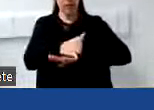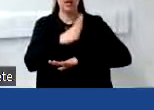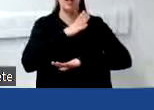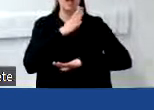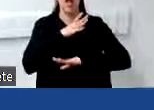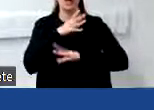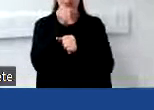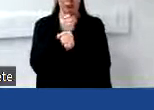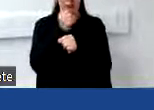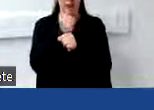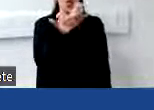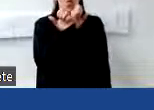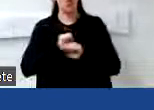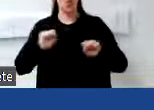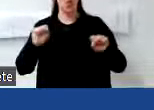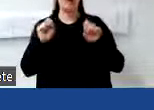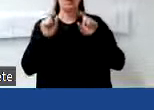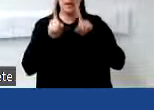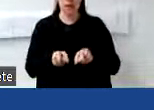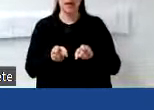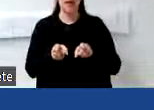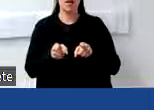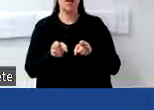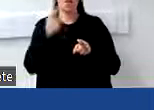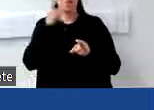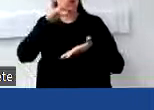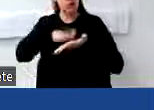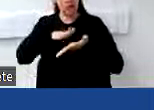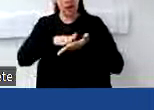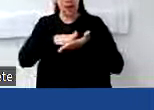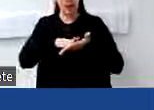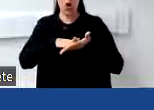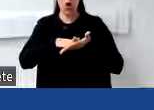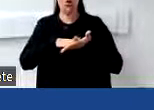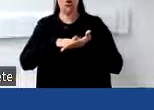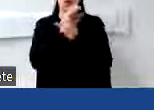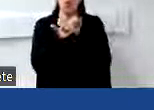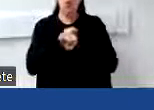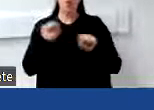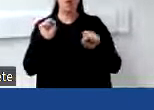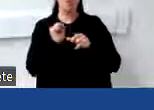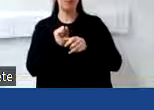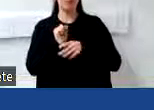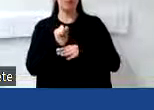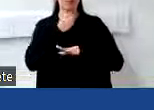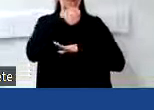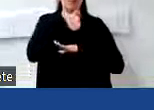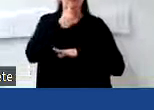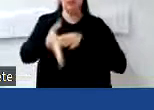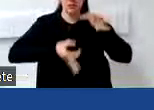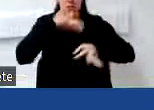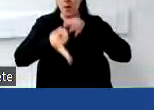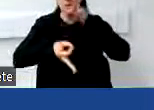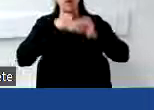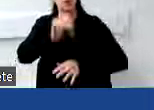esto, pueden hacer la certificación, ¿tá? Que UNIR inclusive participa en el asesoramiento, en el